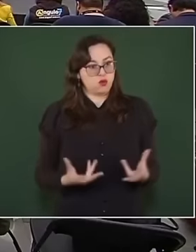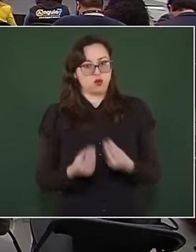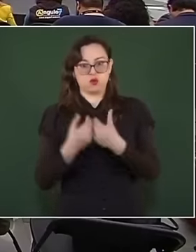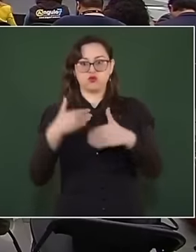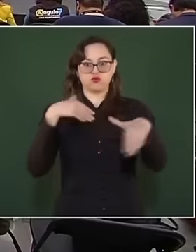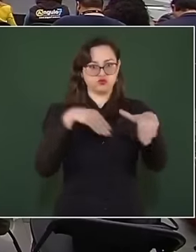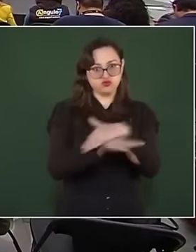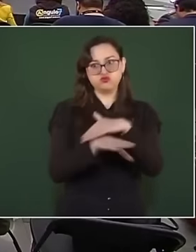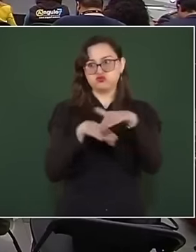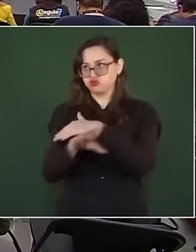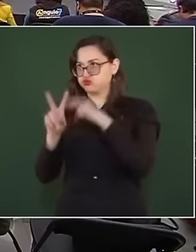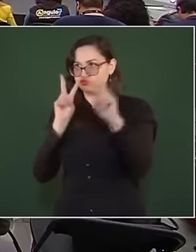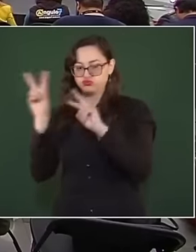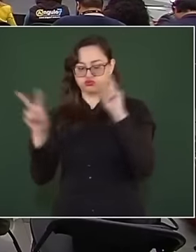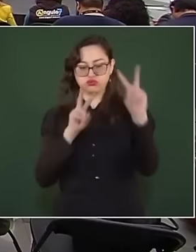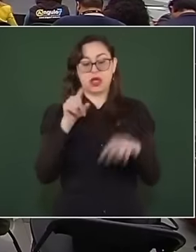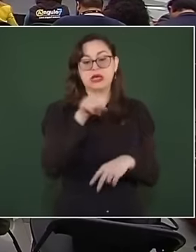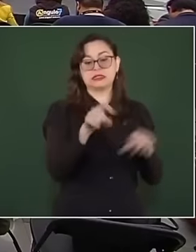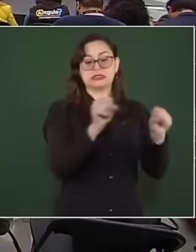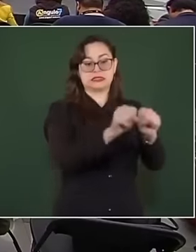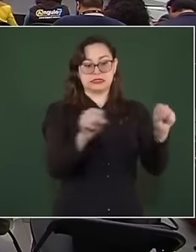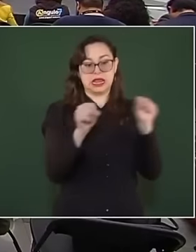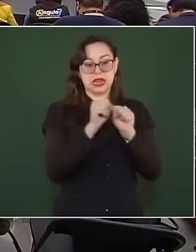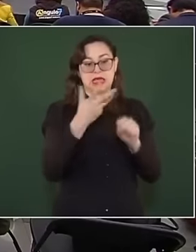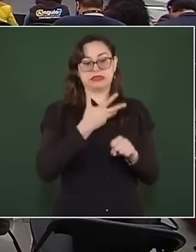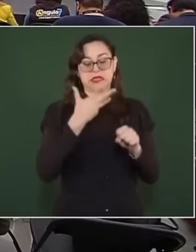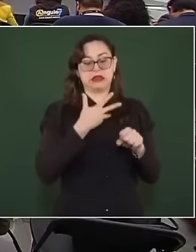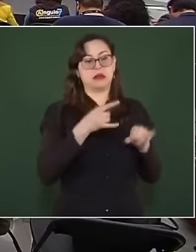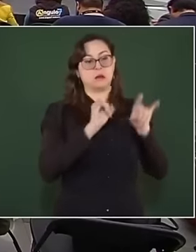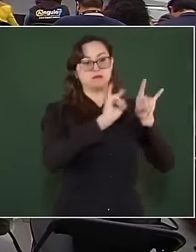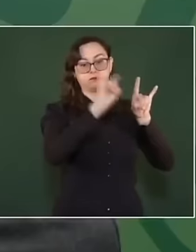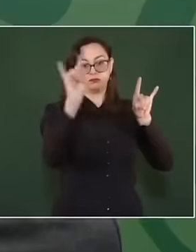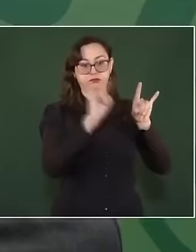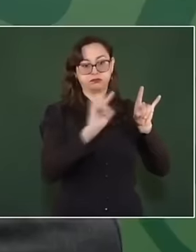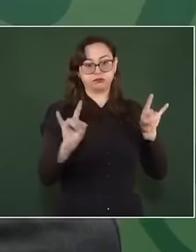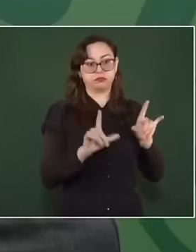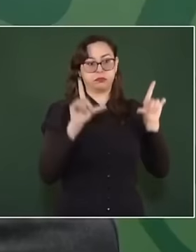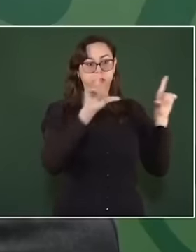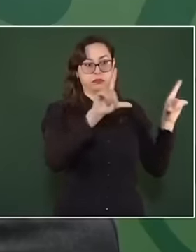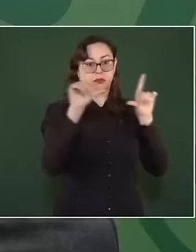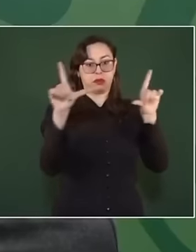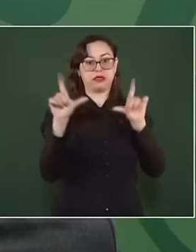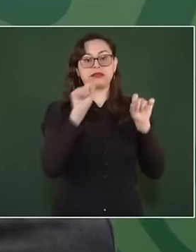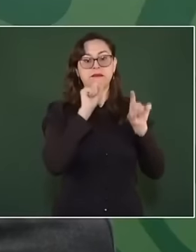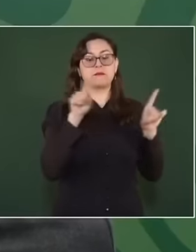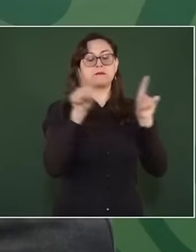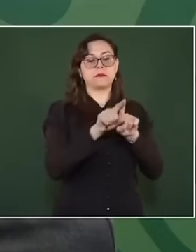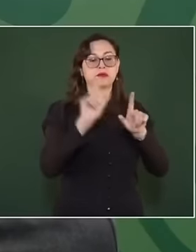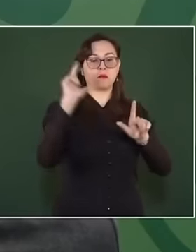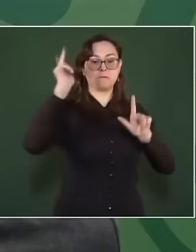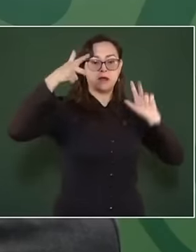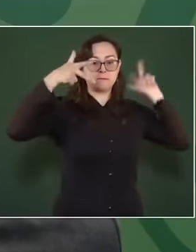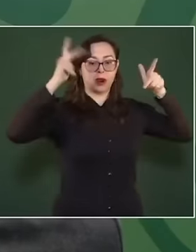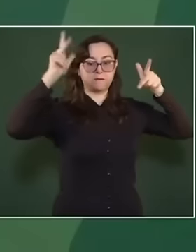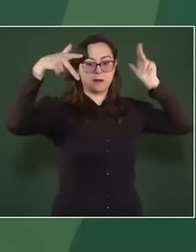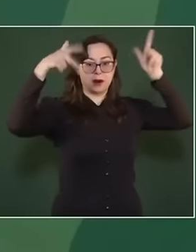pantallas receptoras de cámaras de video vigilancia donde se monitorean los